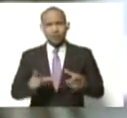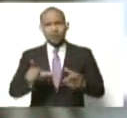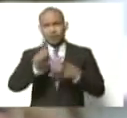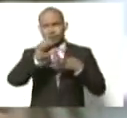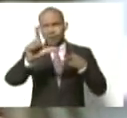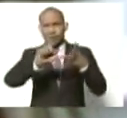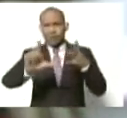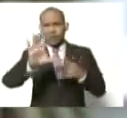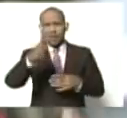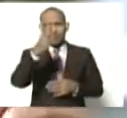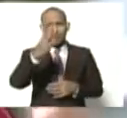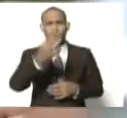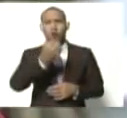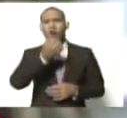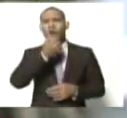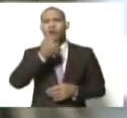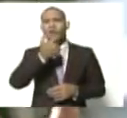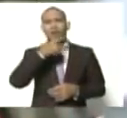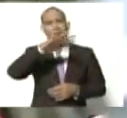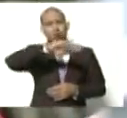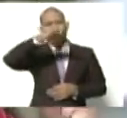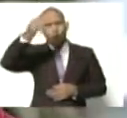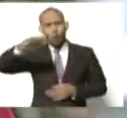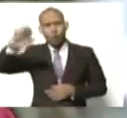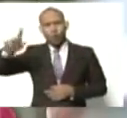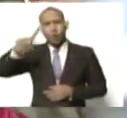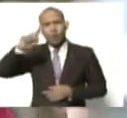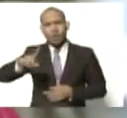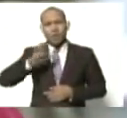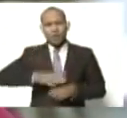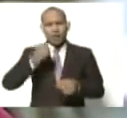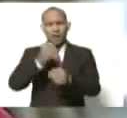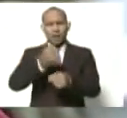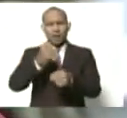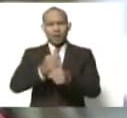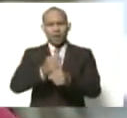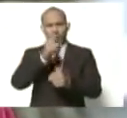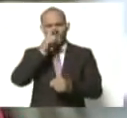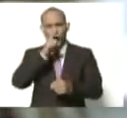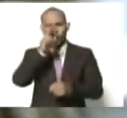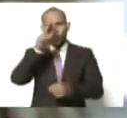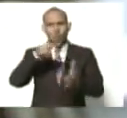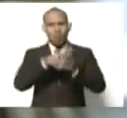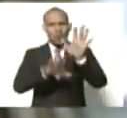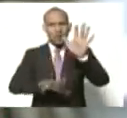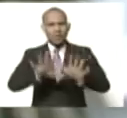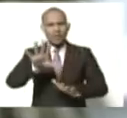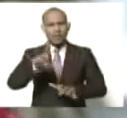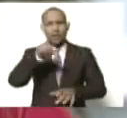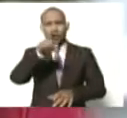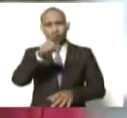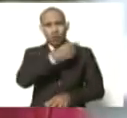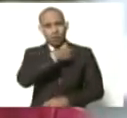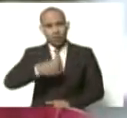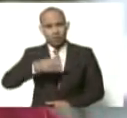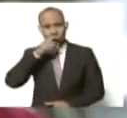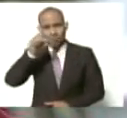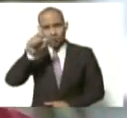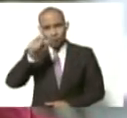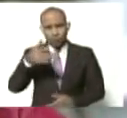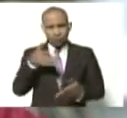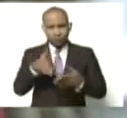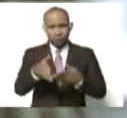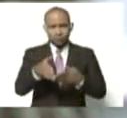en Bellomonte. Nosotros tuvimos la oportunidad, presidente, de estar allá en el año 2015, donde usted inauguró la línea